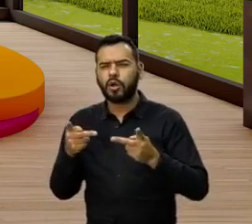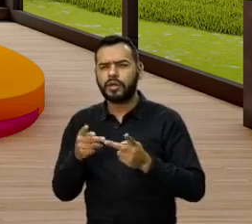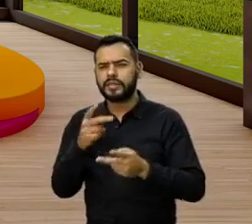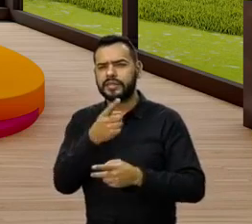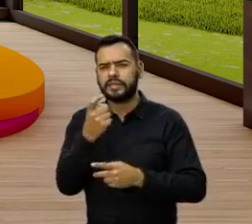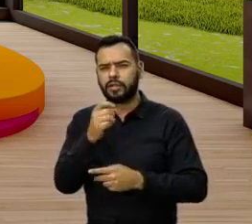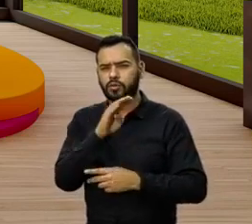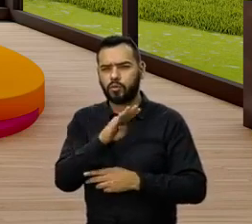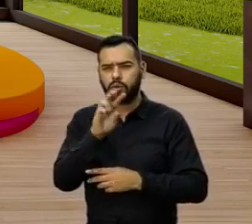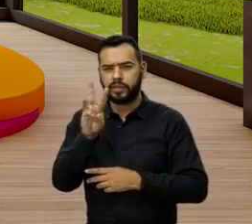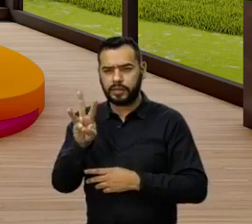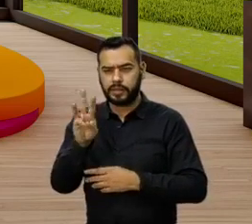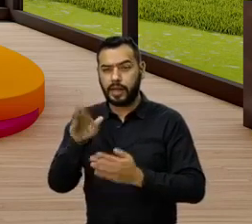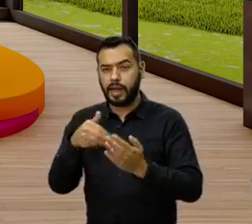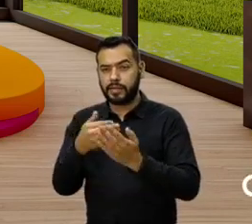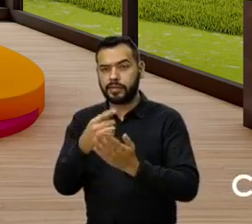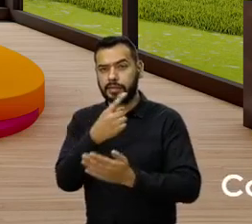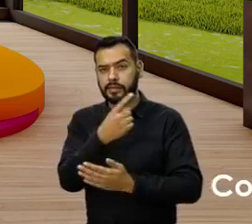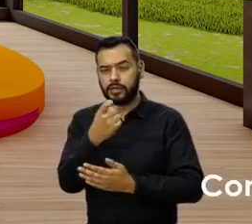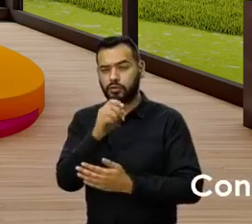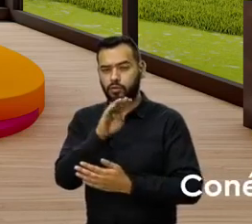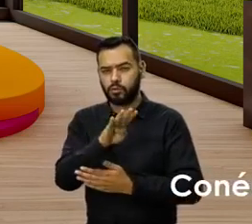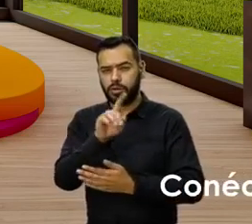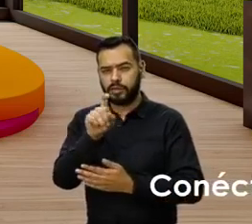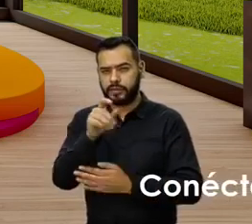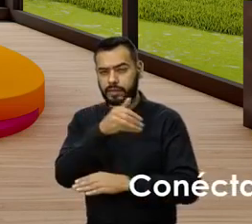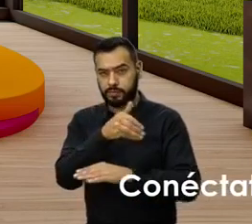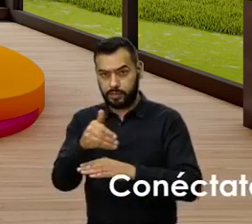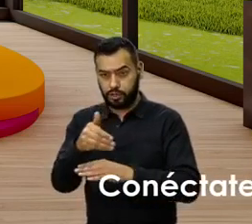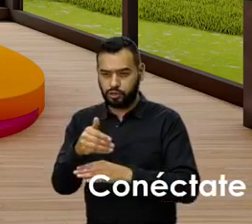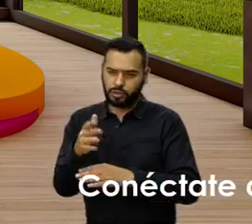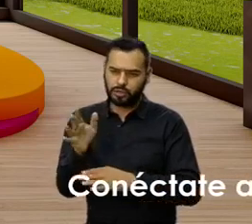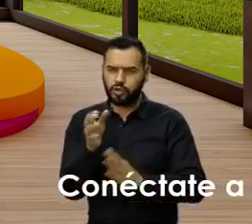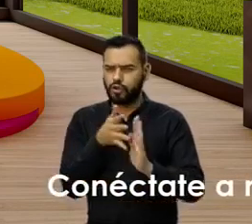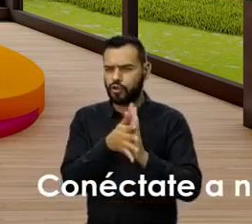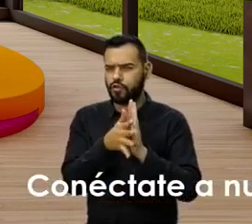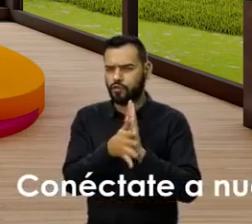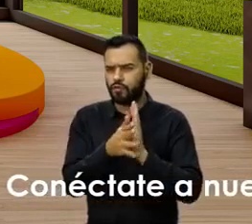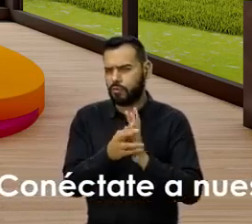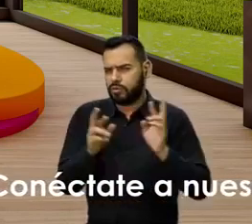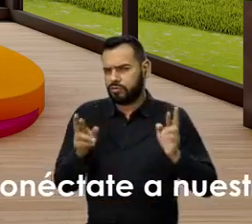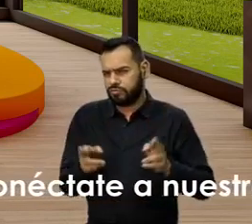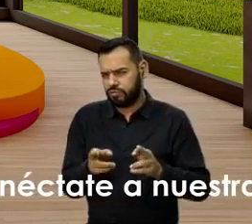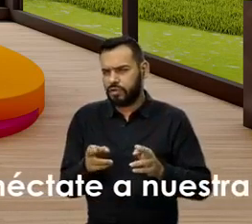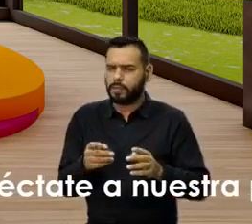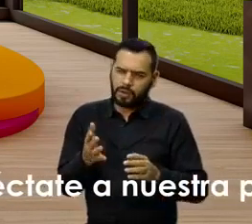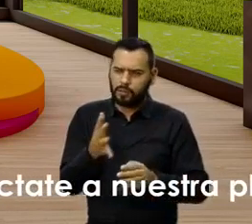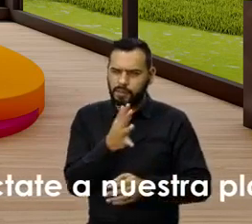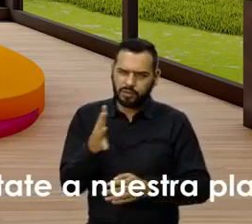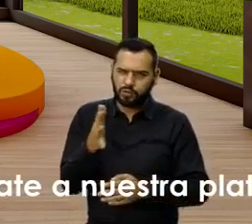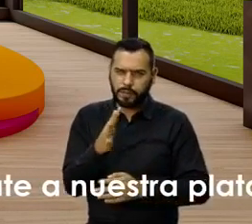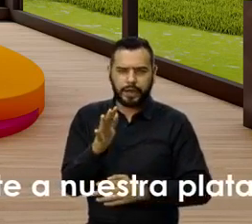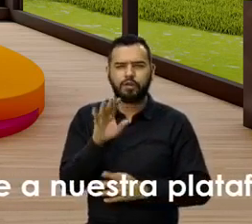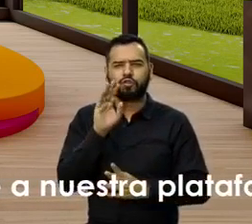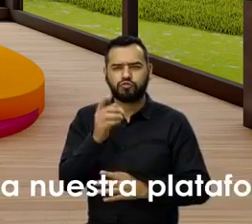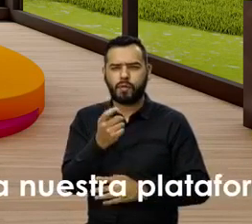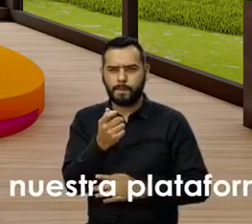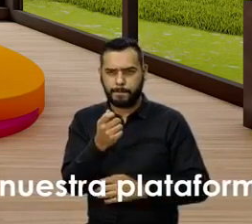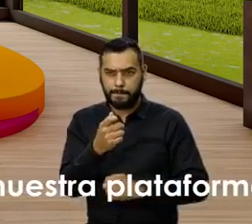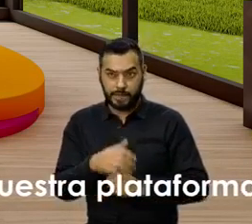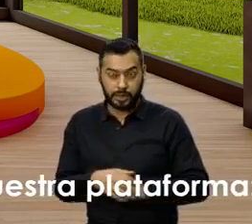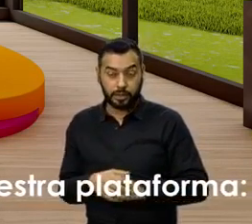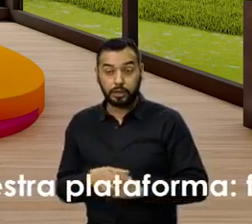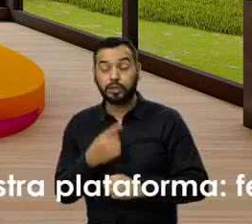143 hasta 146 millones de pesos en este momento estoy dando pues da ticos como tal cerrados pero es el rango de precios que manejamos